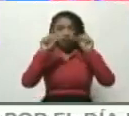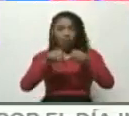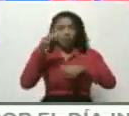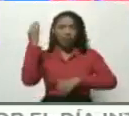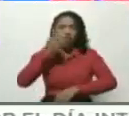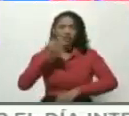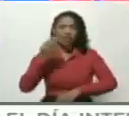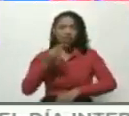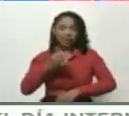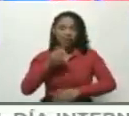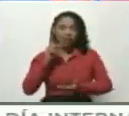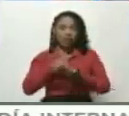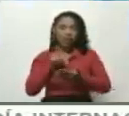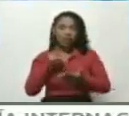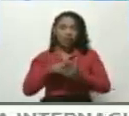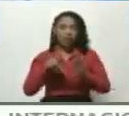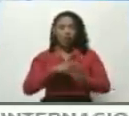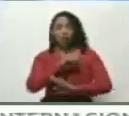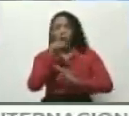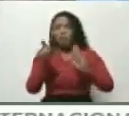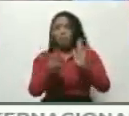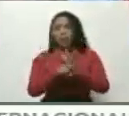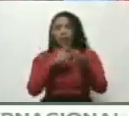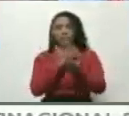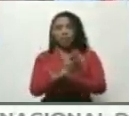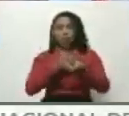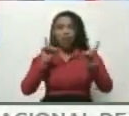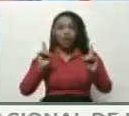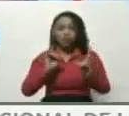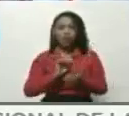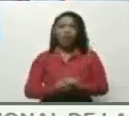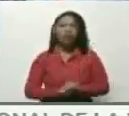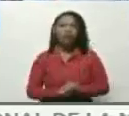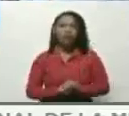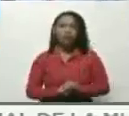verdaderamente de participación, de democracia.